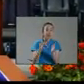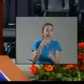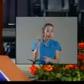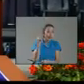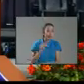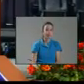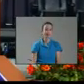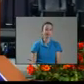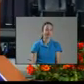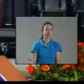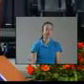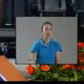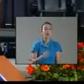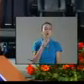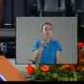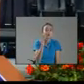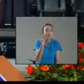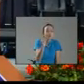Estoy hablando de los desempleados.